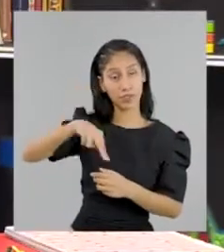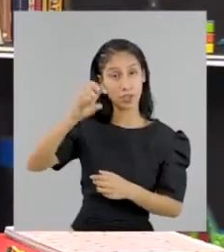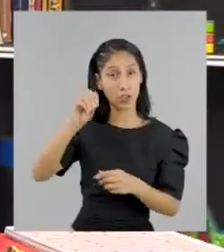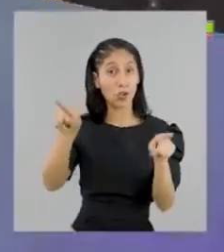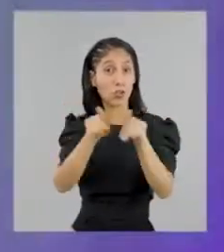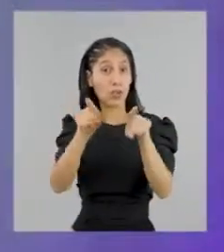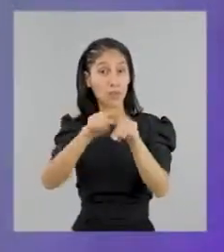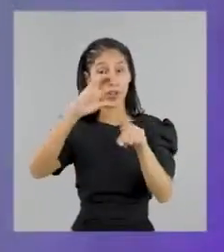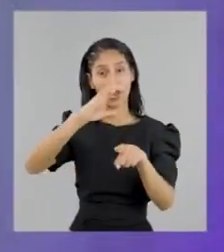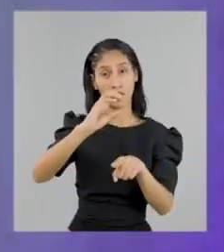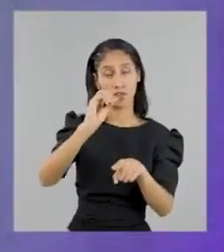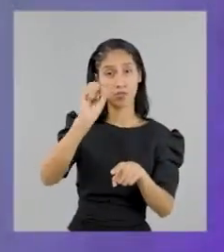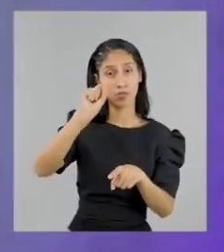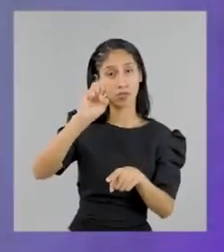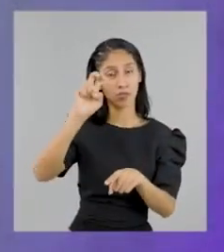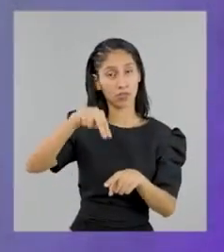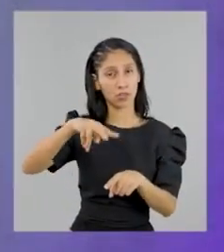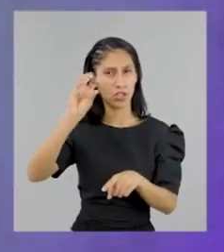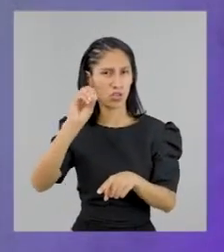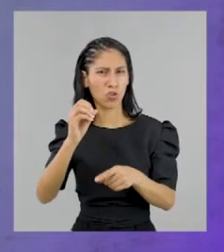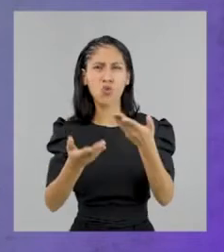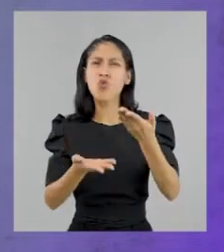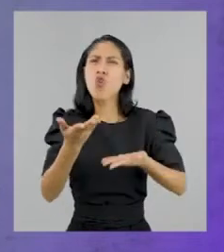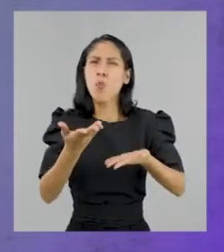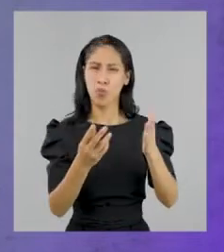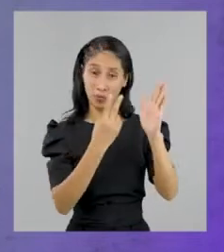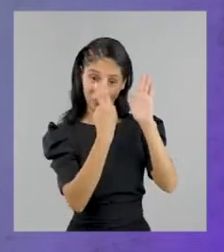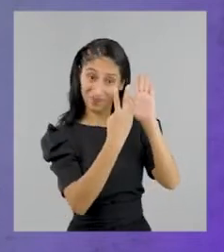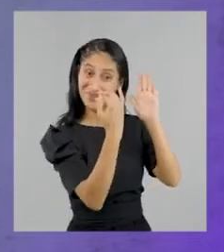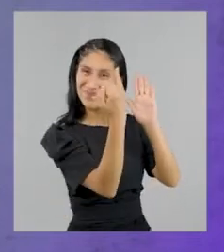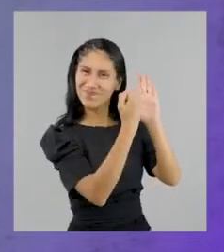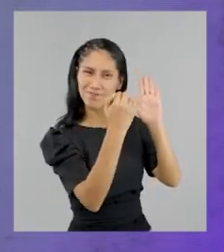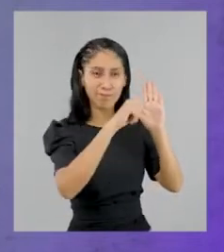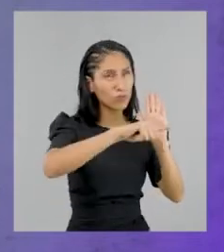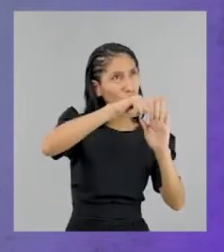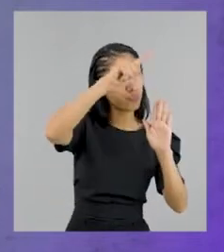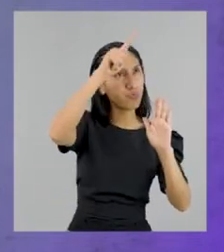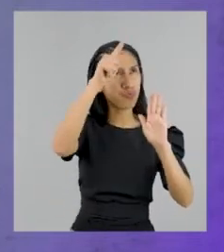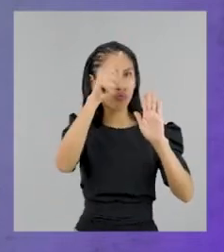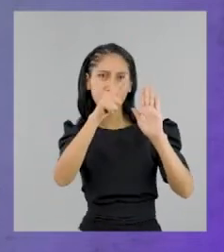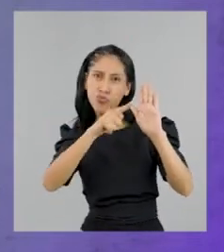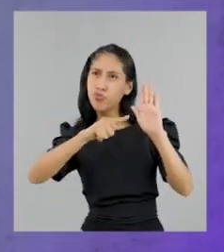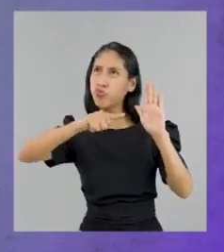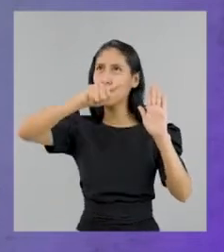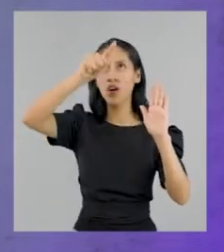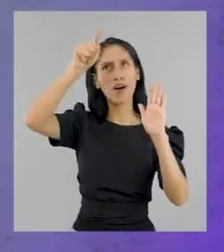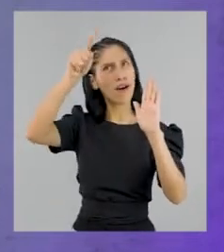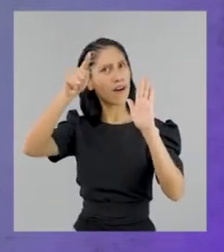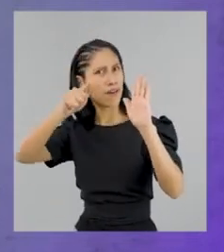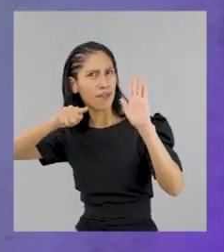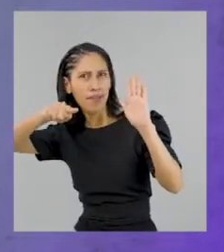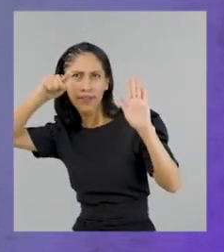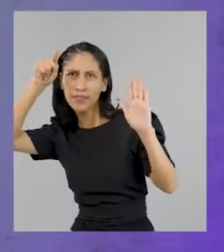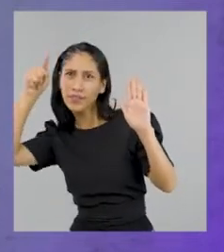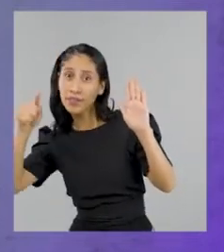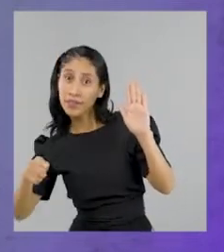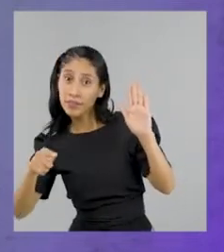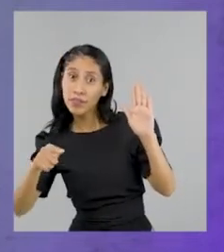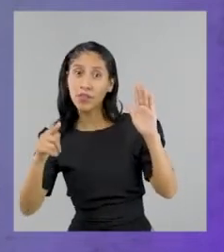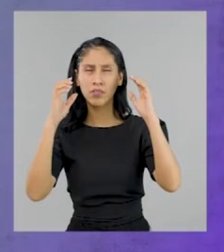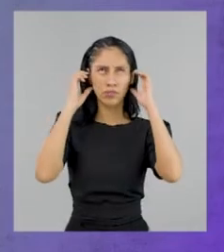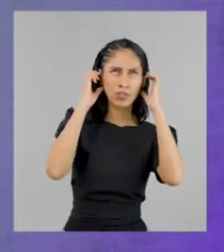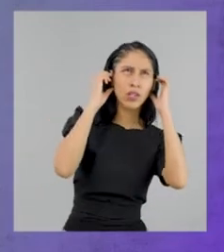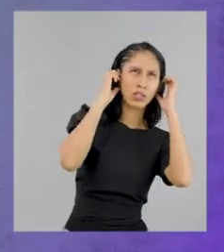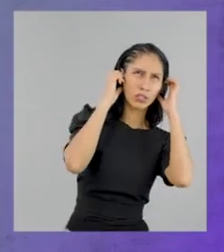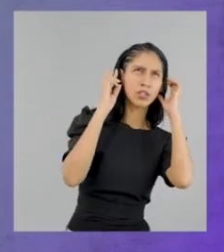les denomina ondas senoidales o senoides. Por ello, una de las aplicaciones de las funciones trigonométricas